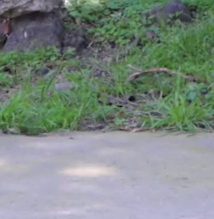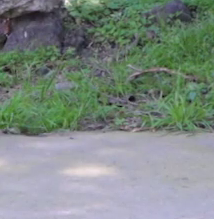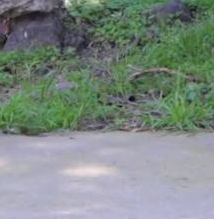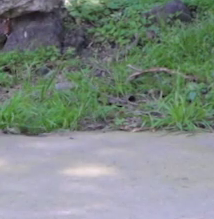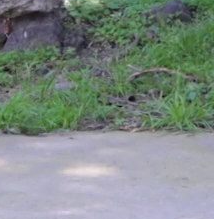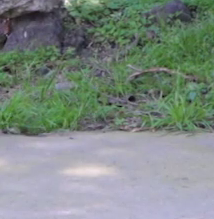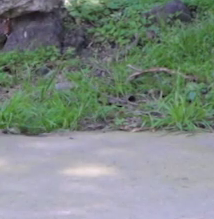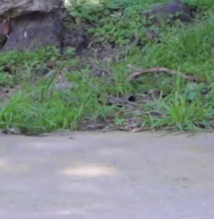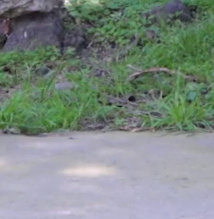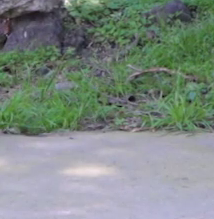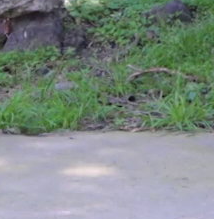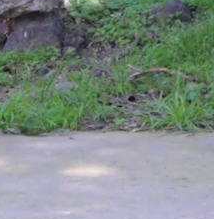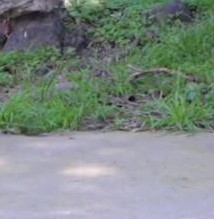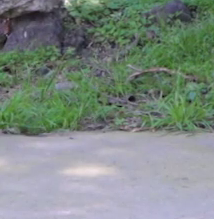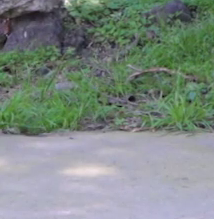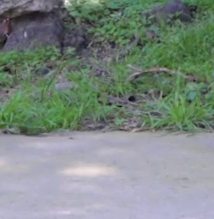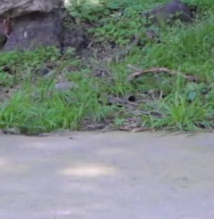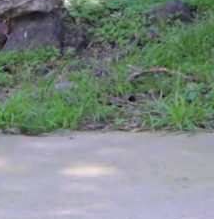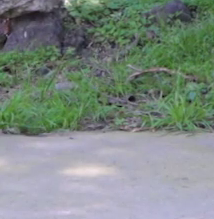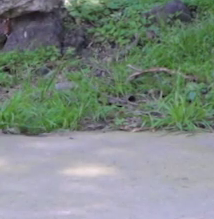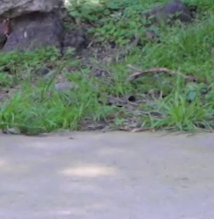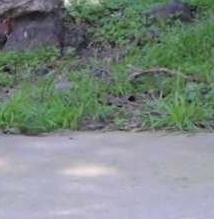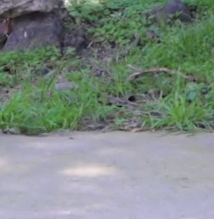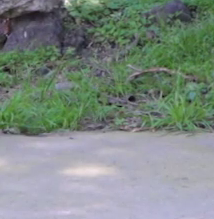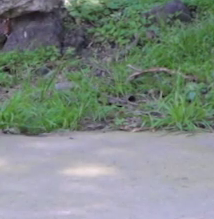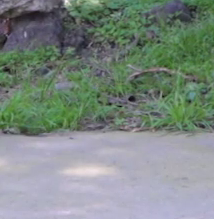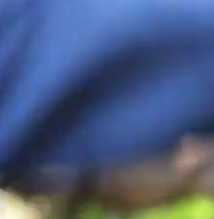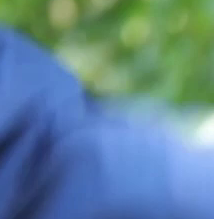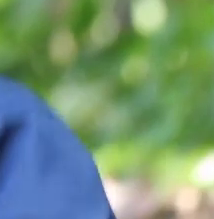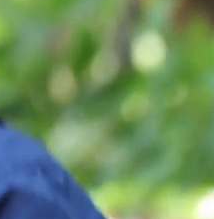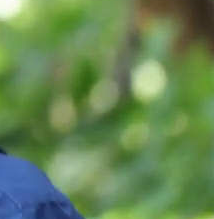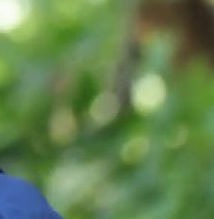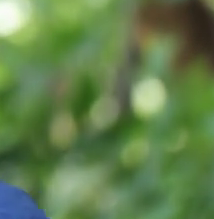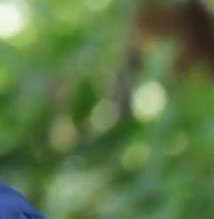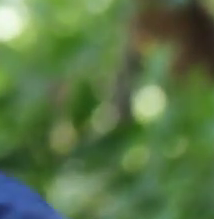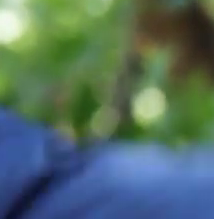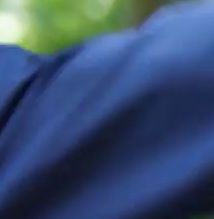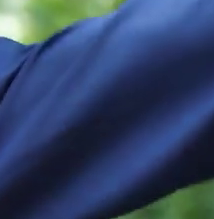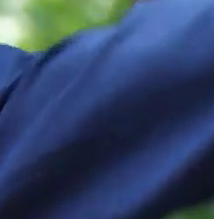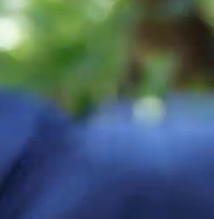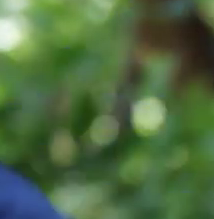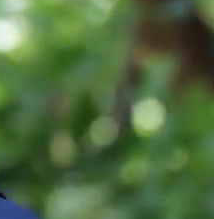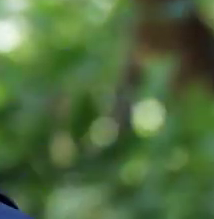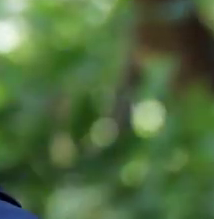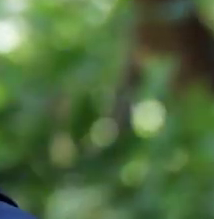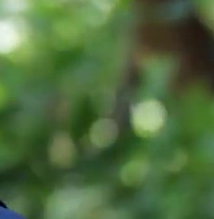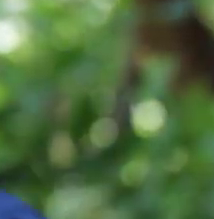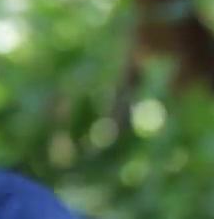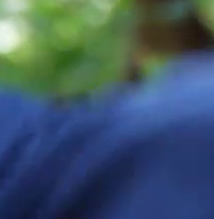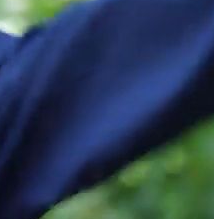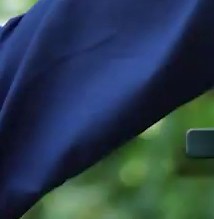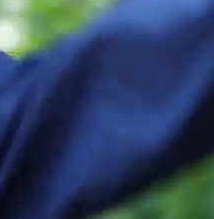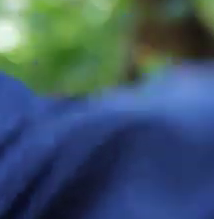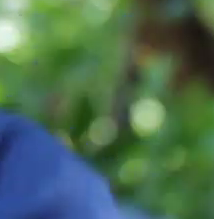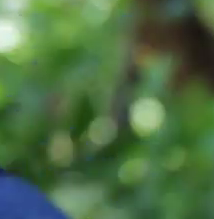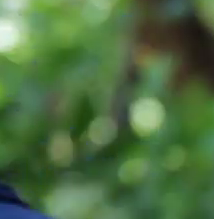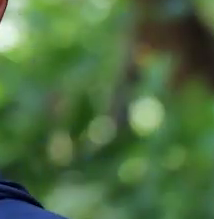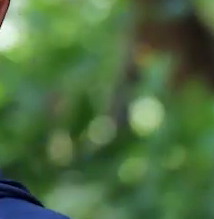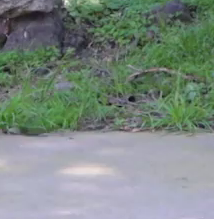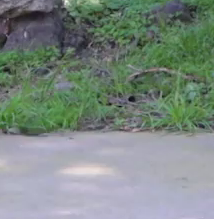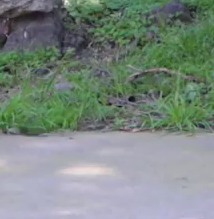Acuérdate de mantener las puntas hacia adentro, elevación, sin flexionar las rodillas. Es importante que no flexiones las